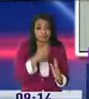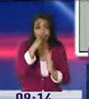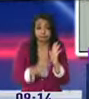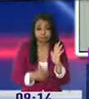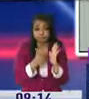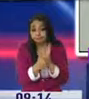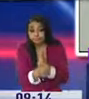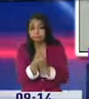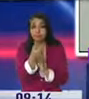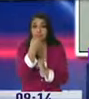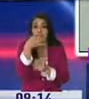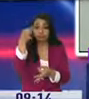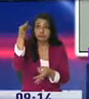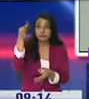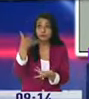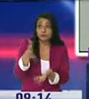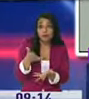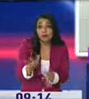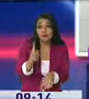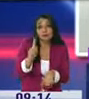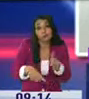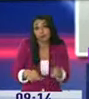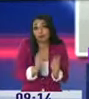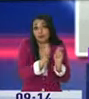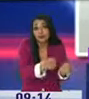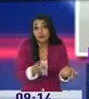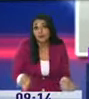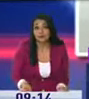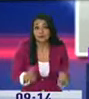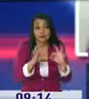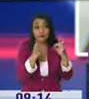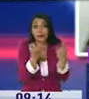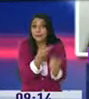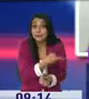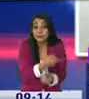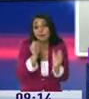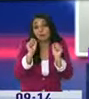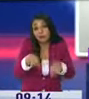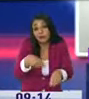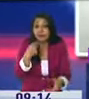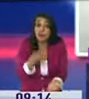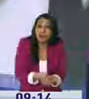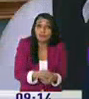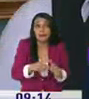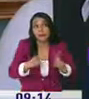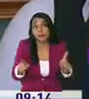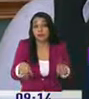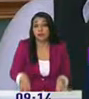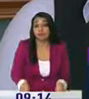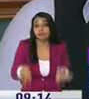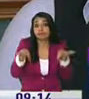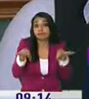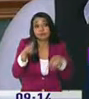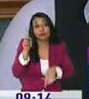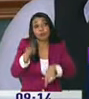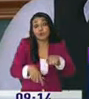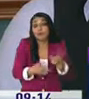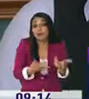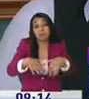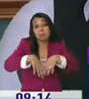el documento no, no se les puede dar. La familia cuando puede lo adquiere, pero la gran